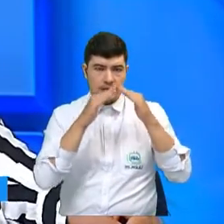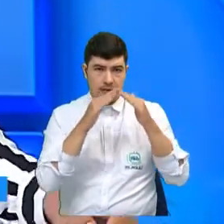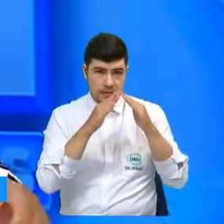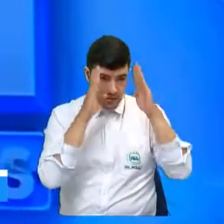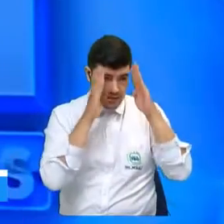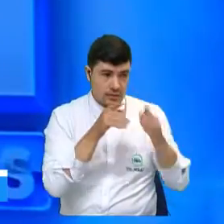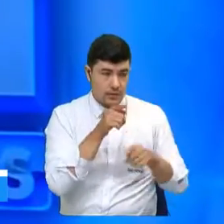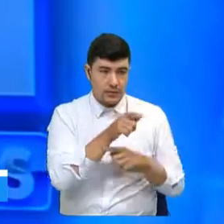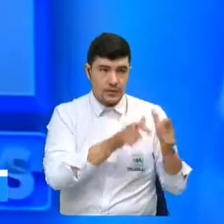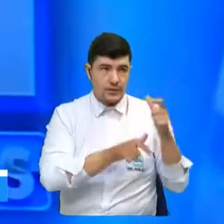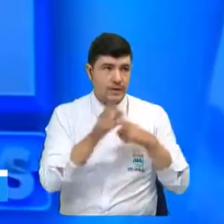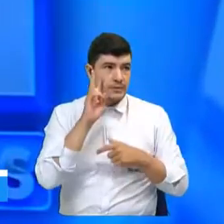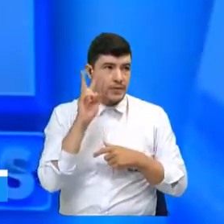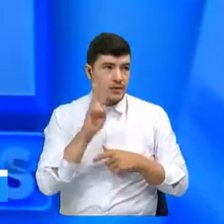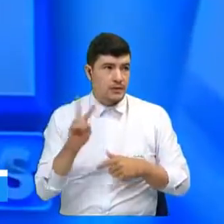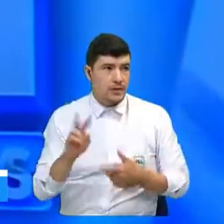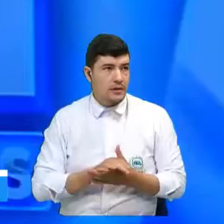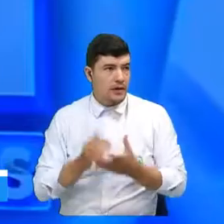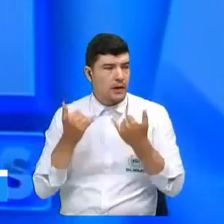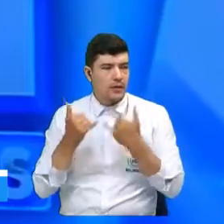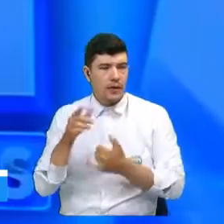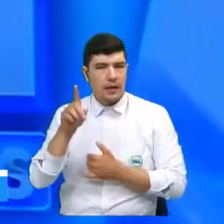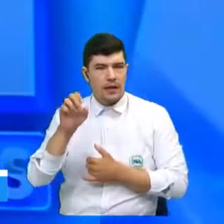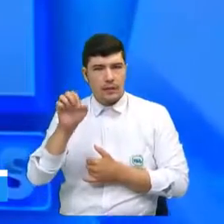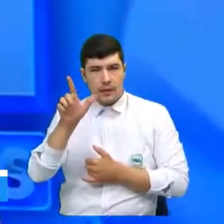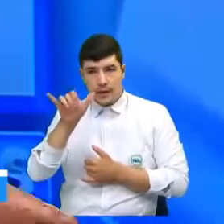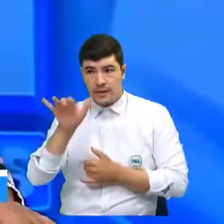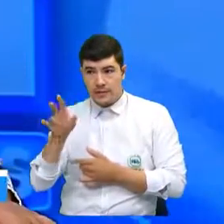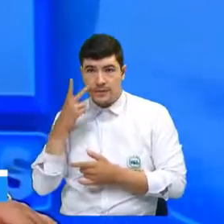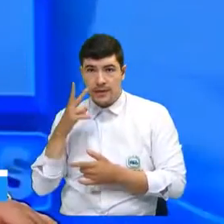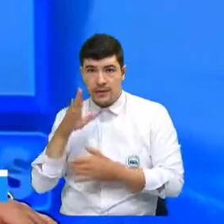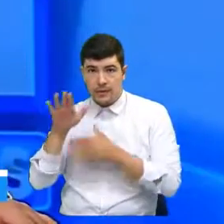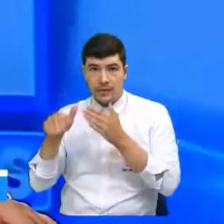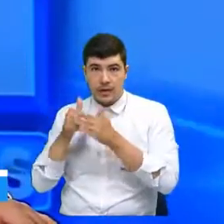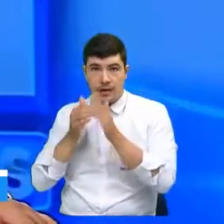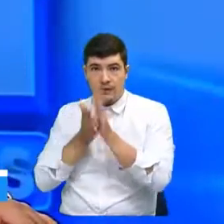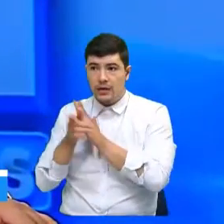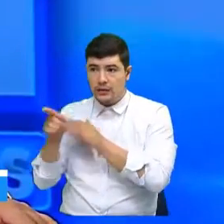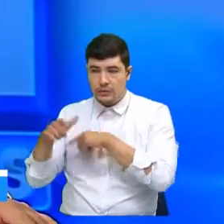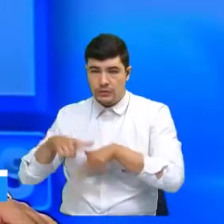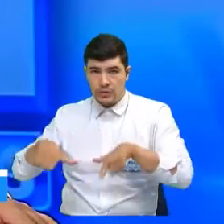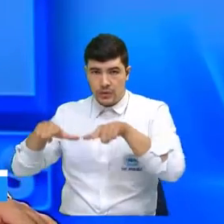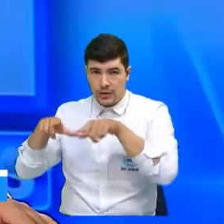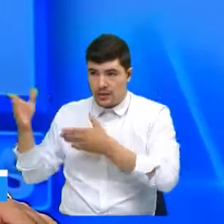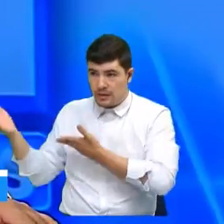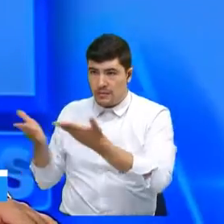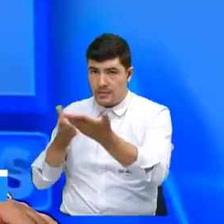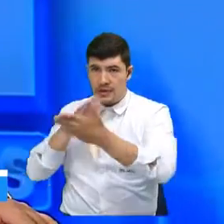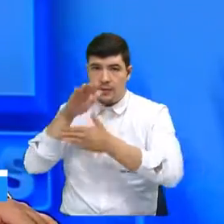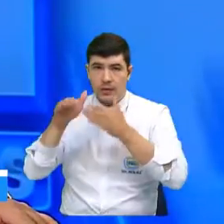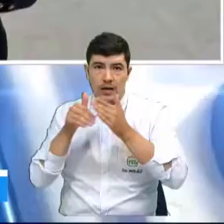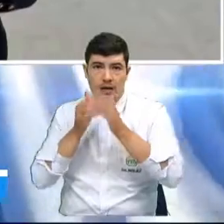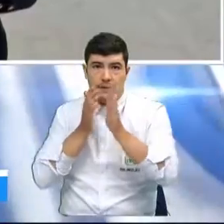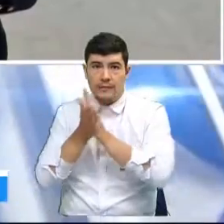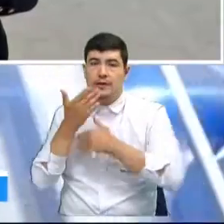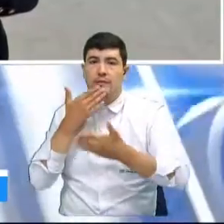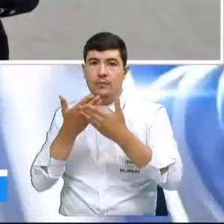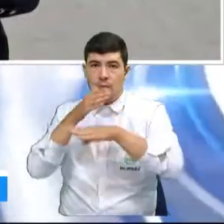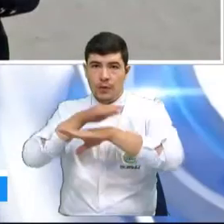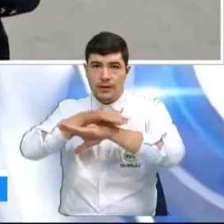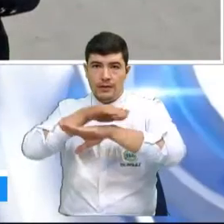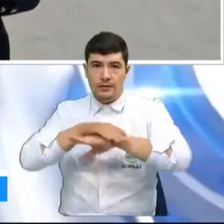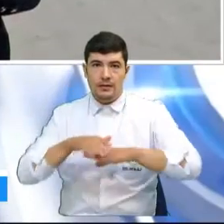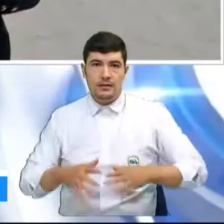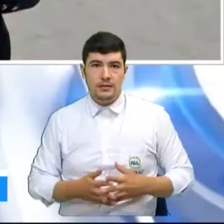migrante venezolano. Dolly Xiomara Niño, nuestra corresponsal en la ciudad Mitrada, se encuentra en uno de estos sitios. Adelante, Dolly, buenas tardes.